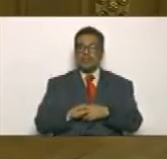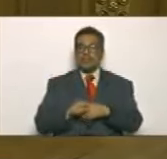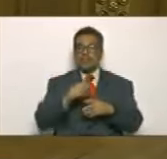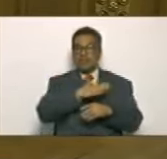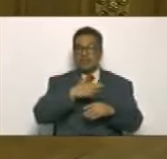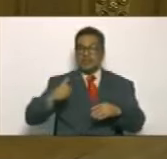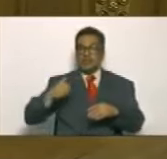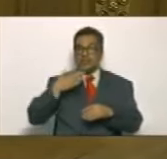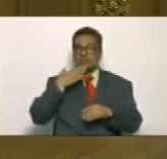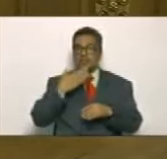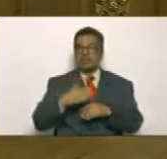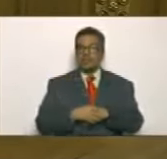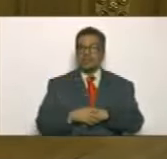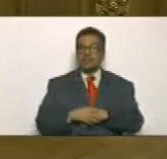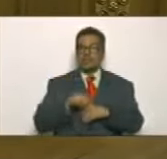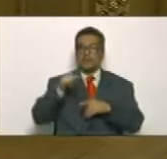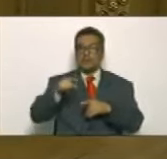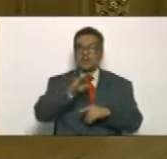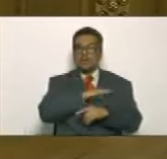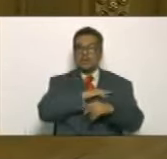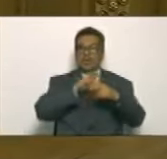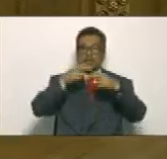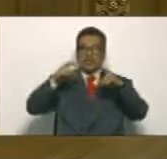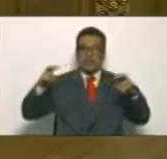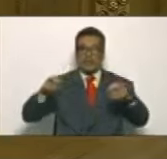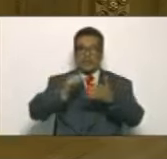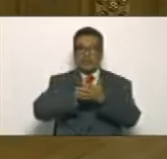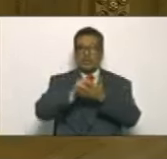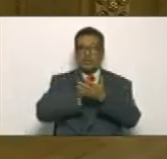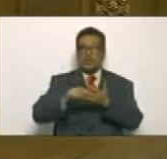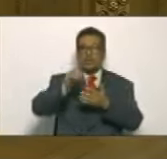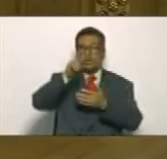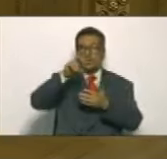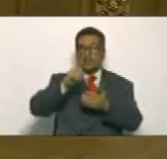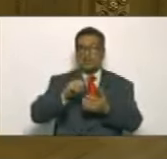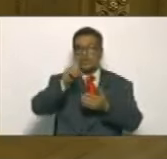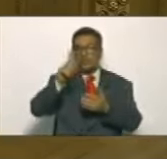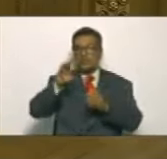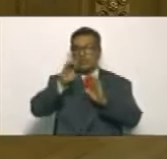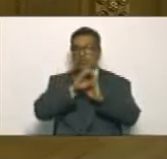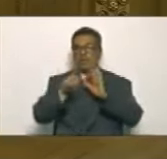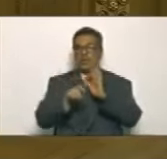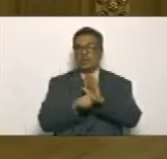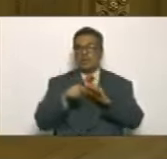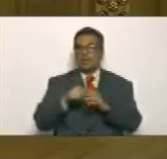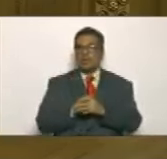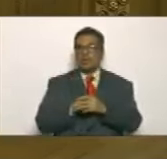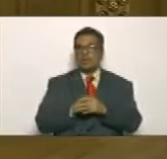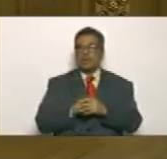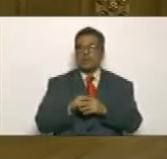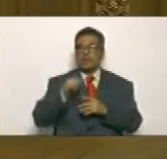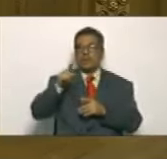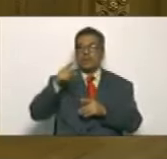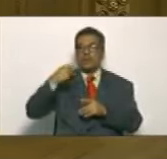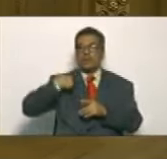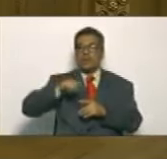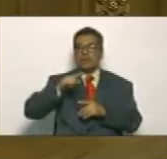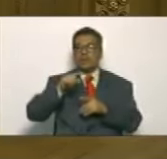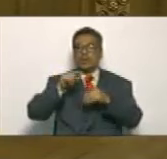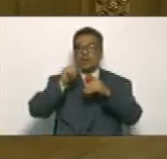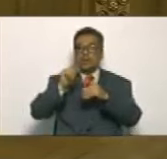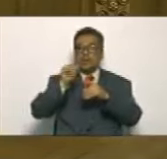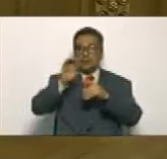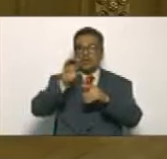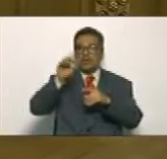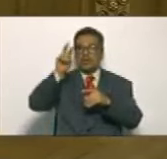quería solicitar a título personal, basado en el artículo 201 de la Constitución, en donde no me debo a una parcialidad